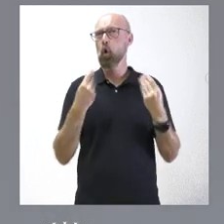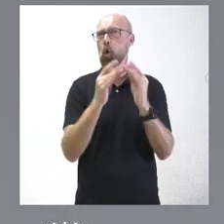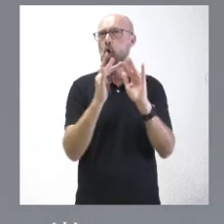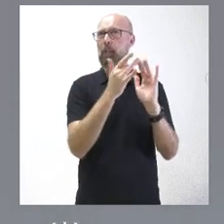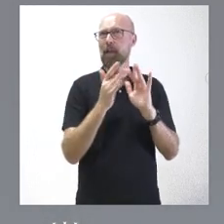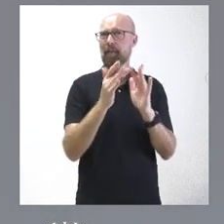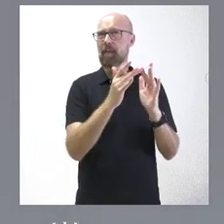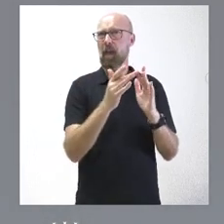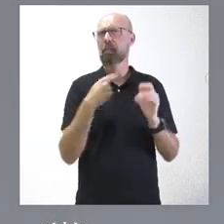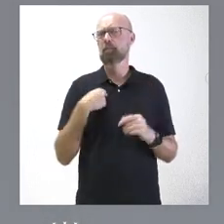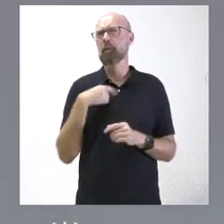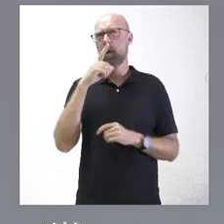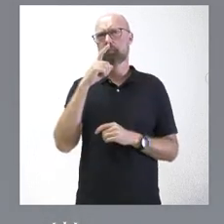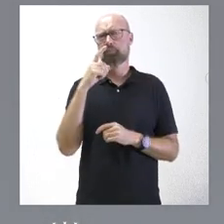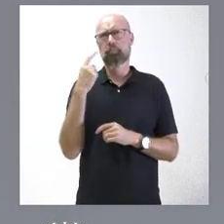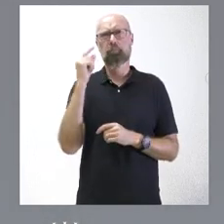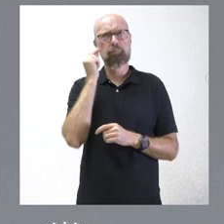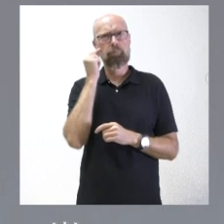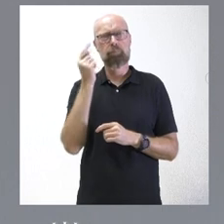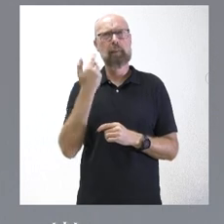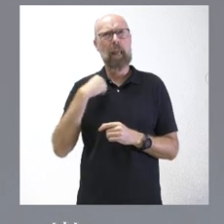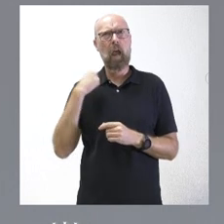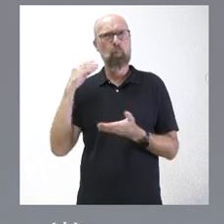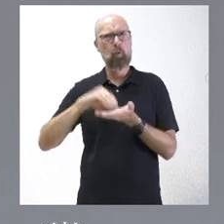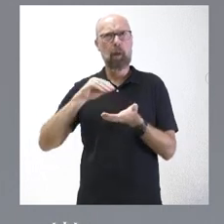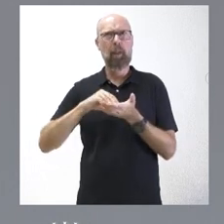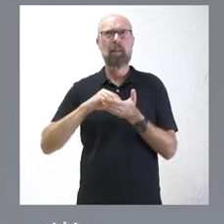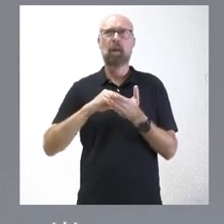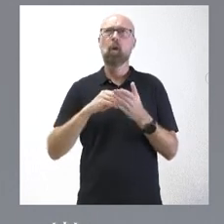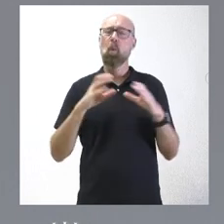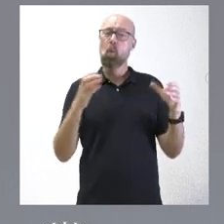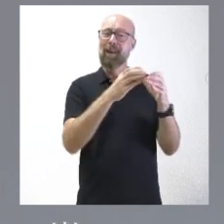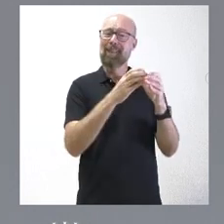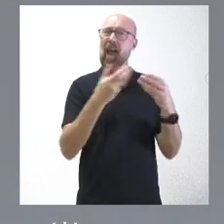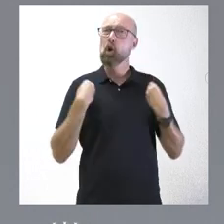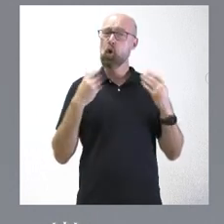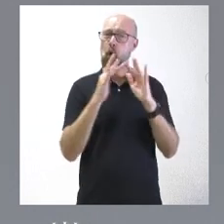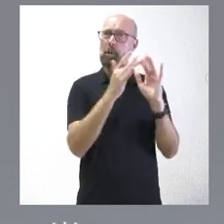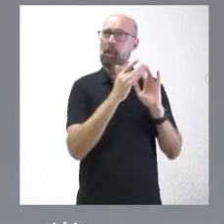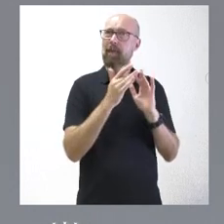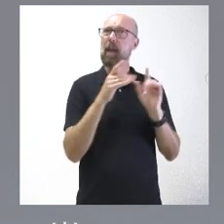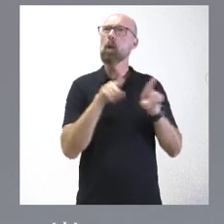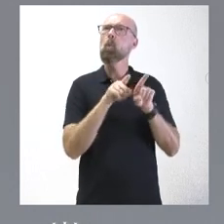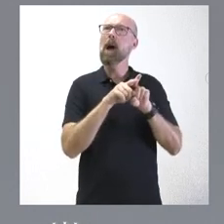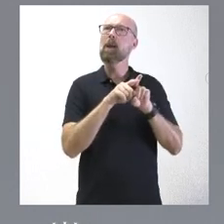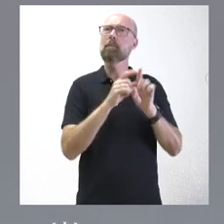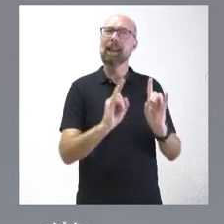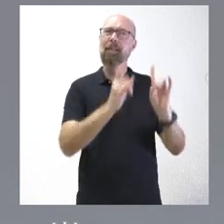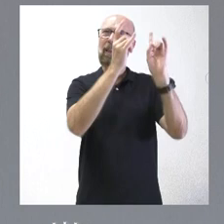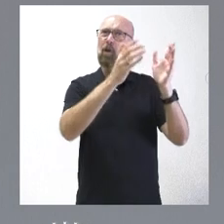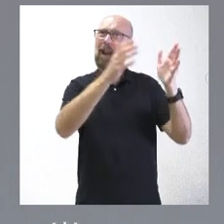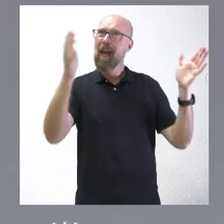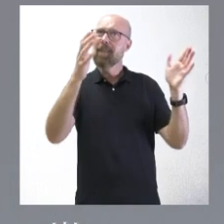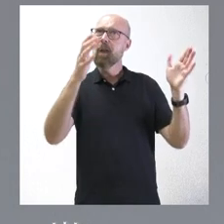veces las unidades de convivencia son esos pequeños módulos en los que hay que compartimentar los grandes